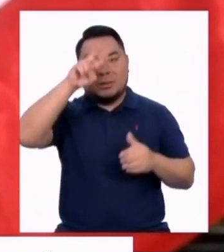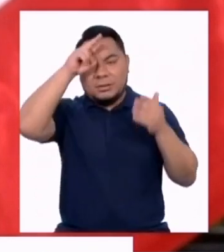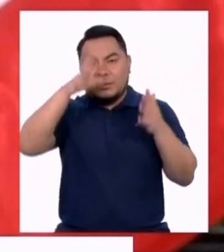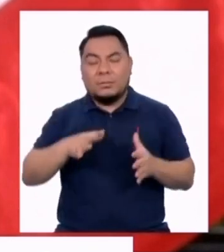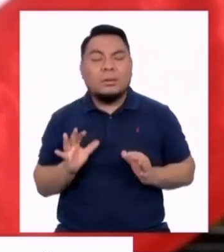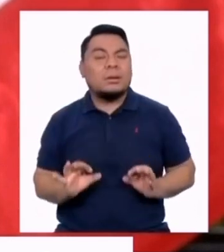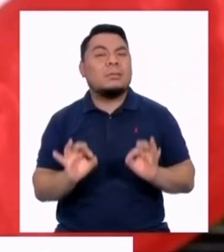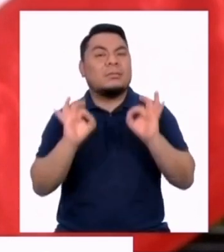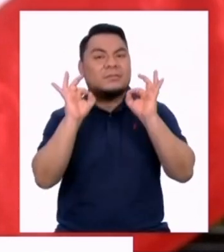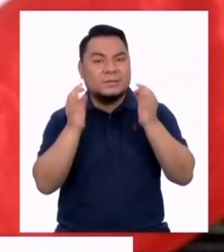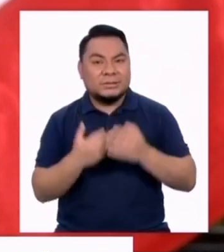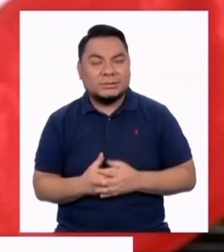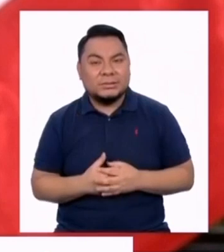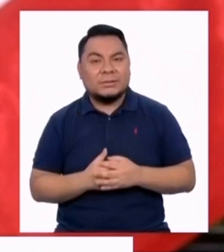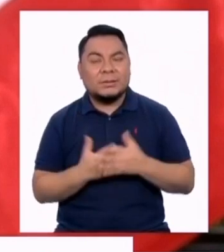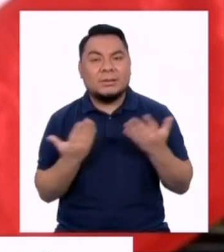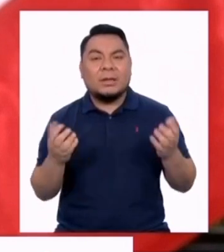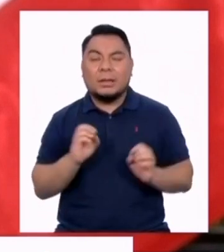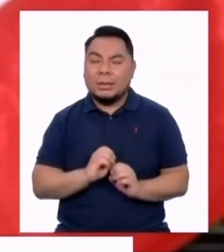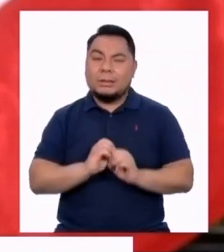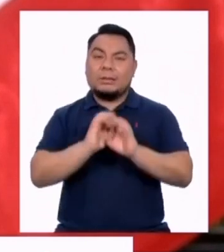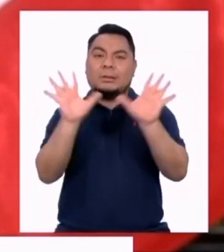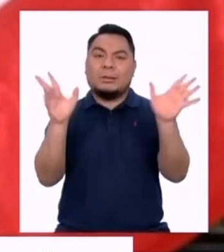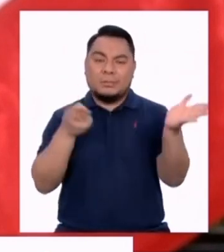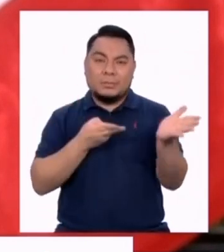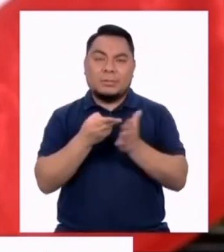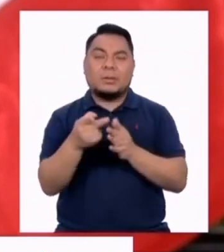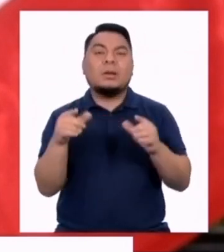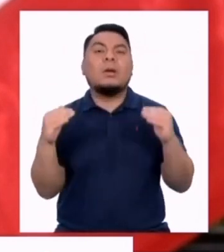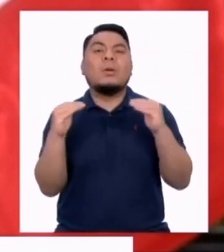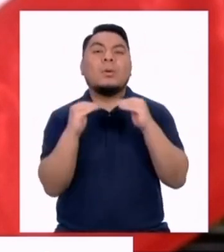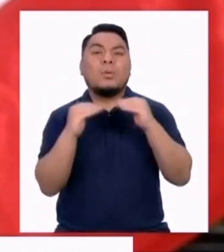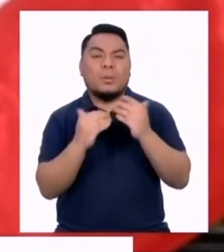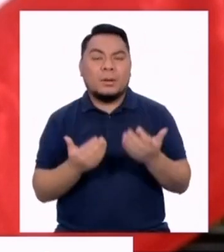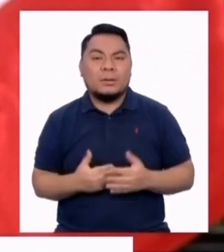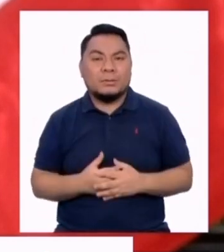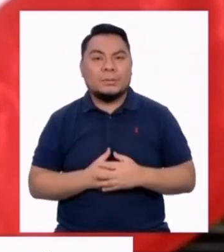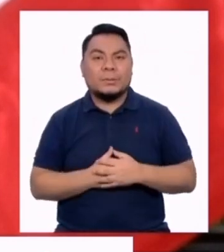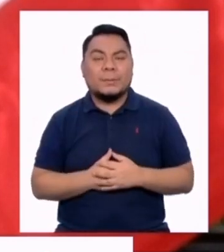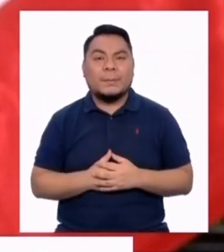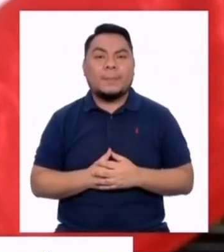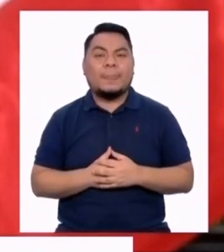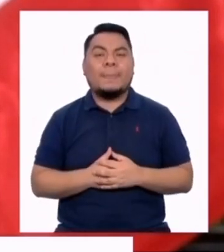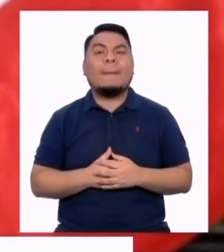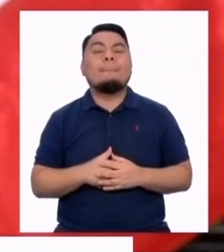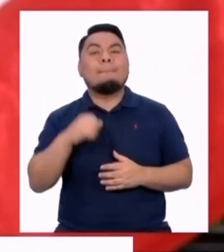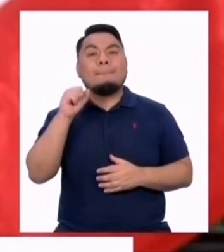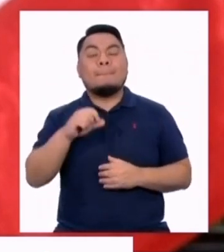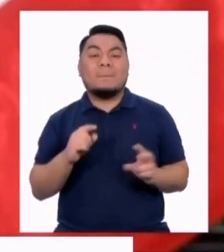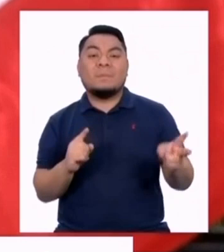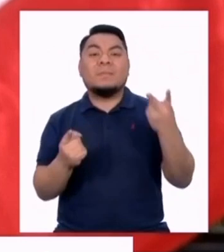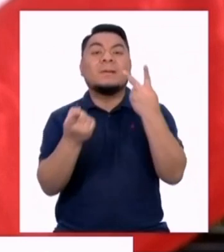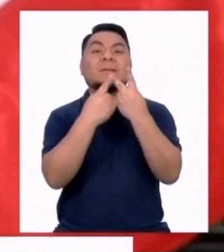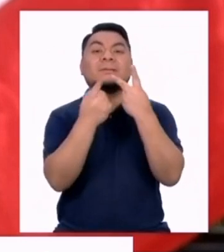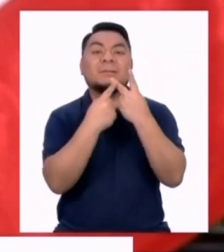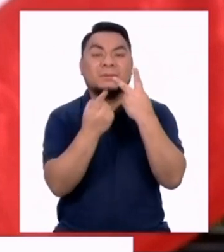igualitaria un segundo punto es el de garantizar la calidad educativa